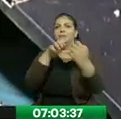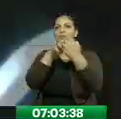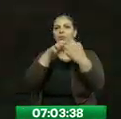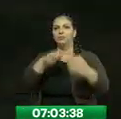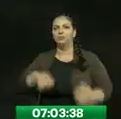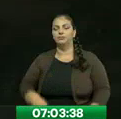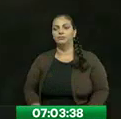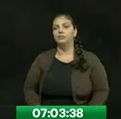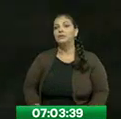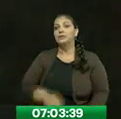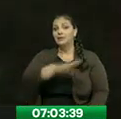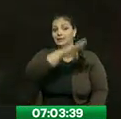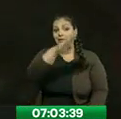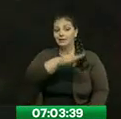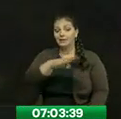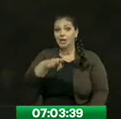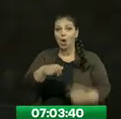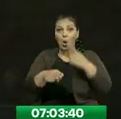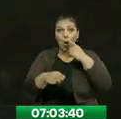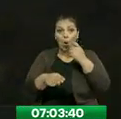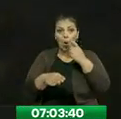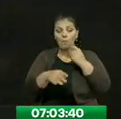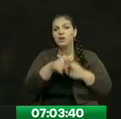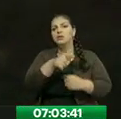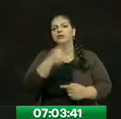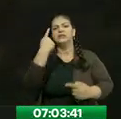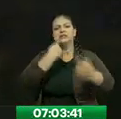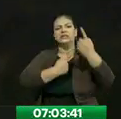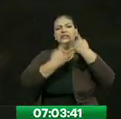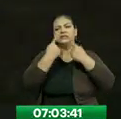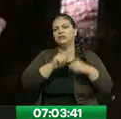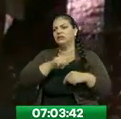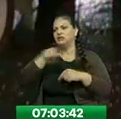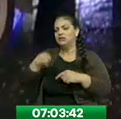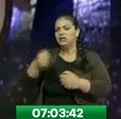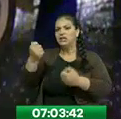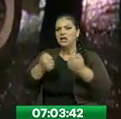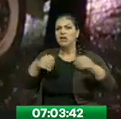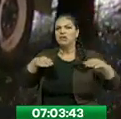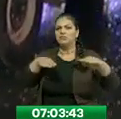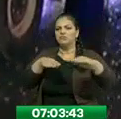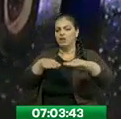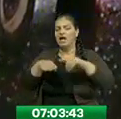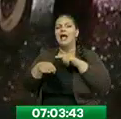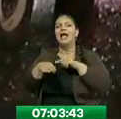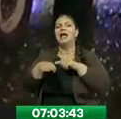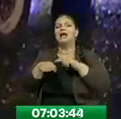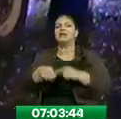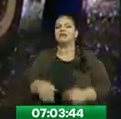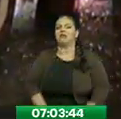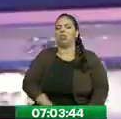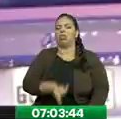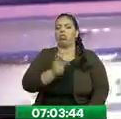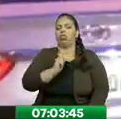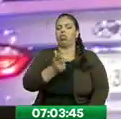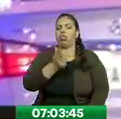otro carro y quien se encontraba aparentemente en estado etílico fue retenida para